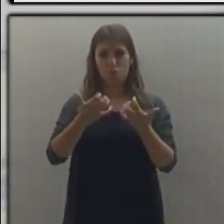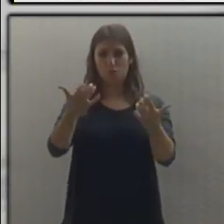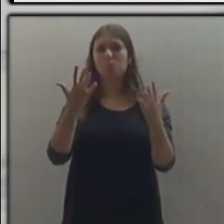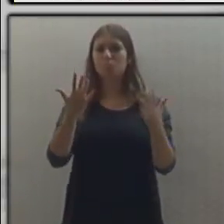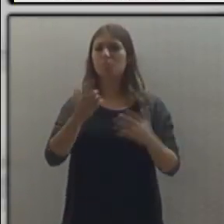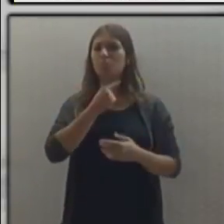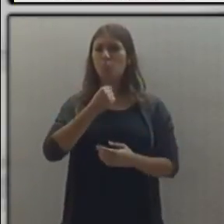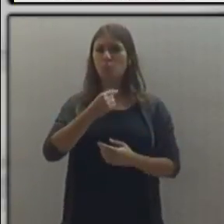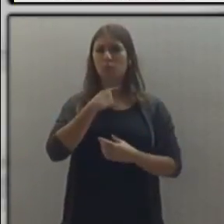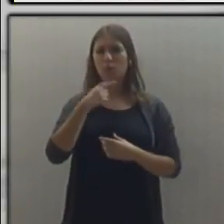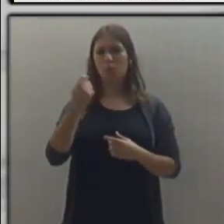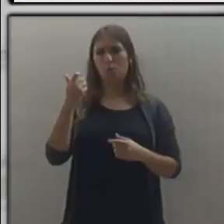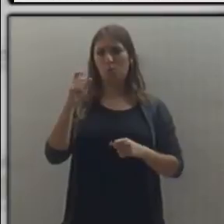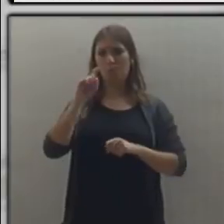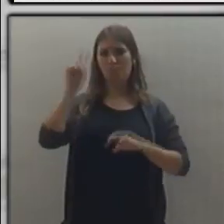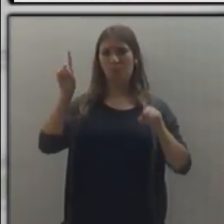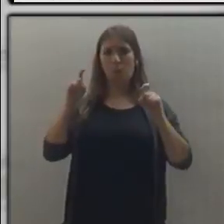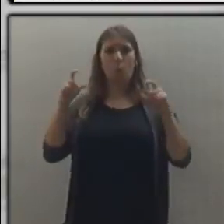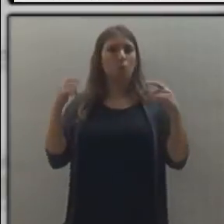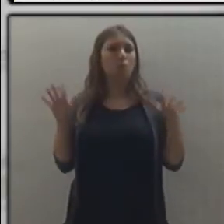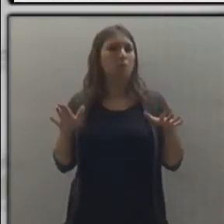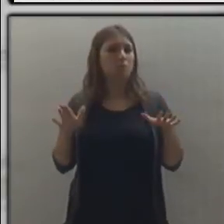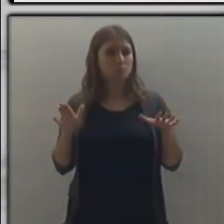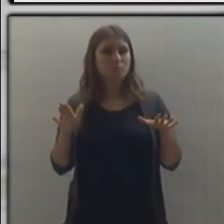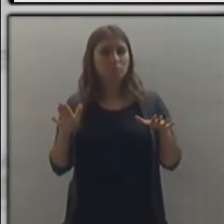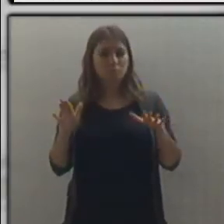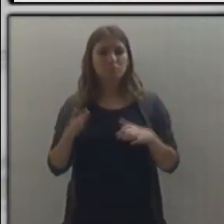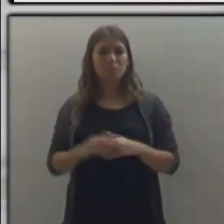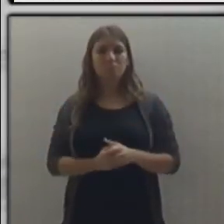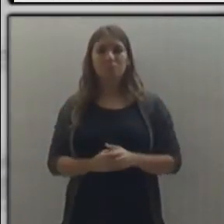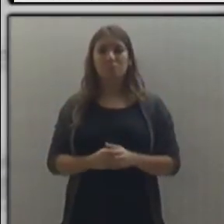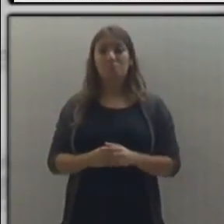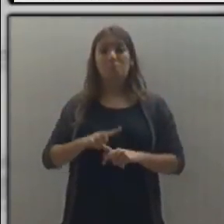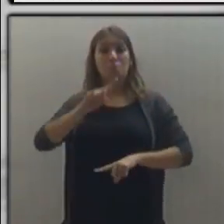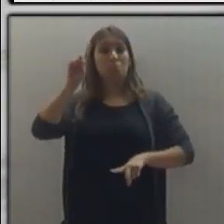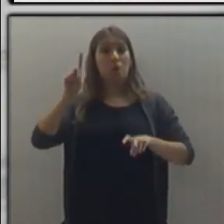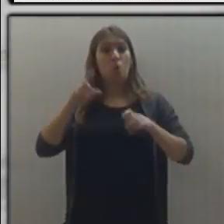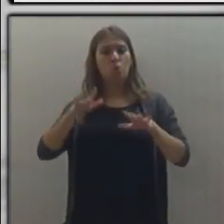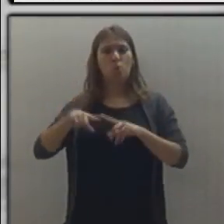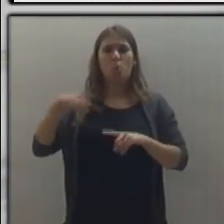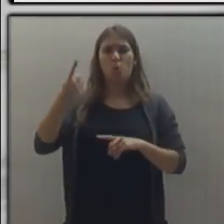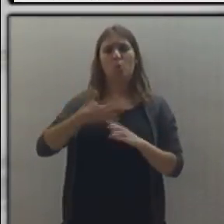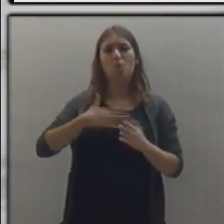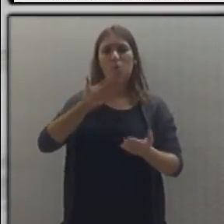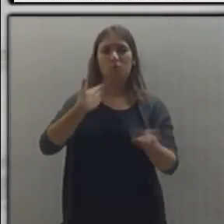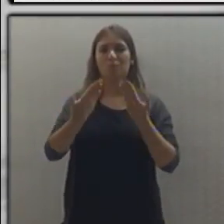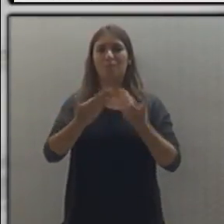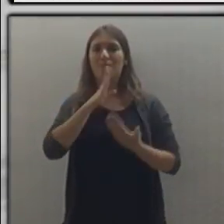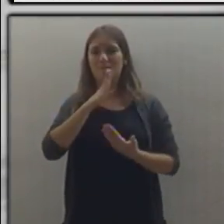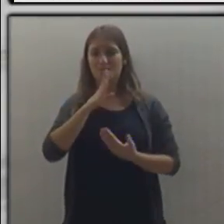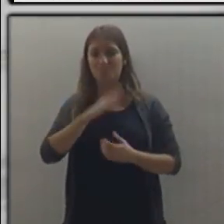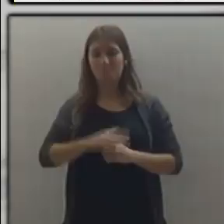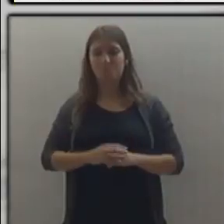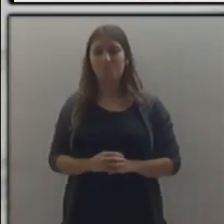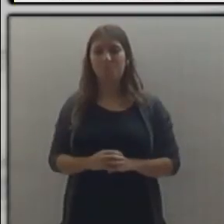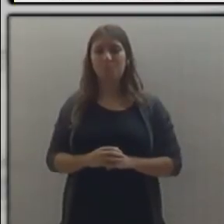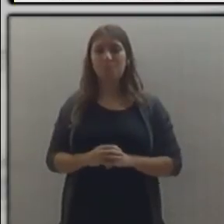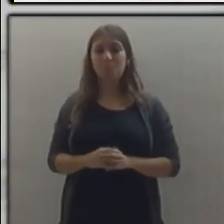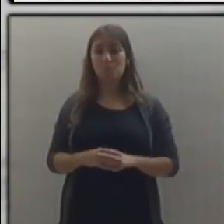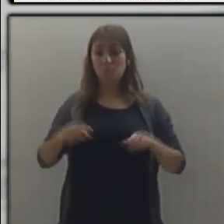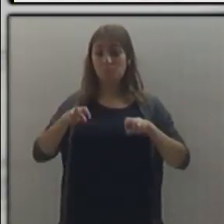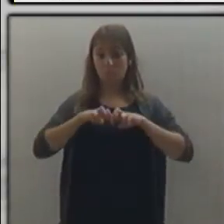gustaría lanzaros una pregunta para que luego podamos establecer ese coloquio, ¿no? Aquí